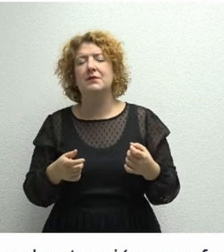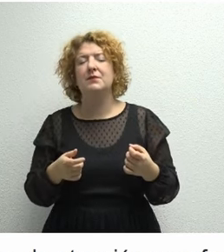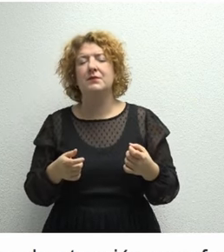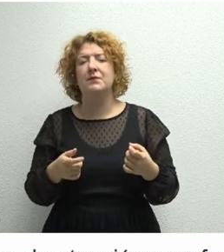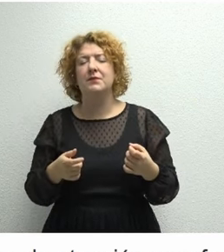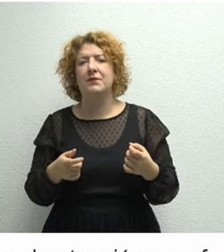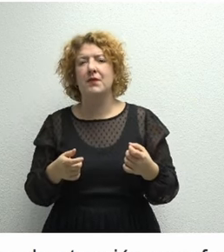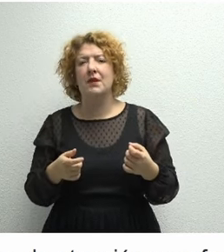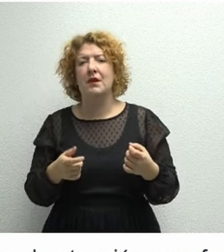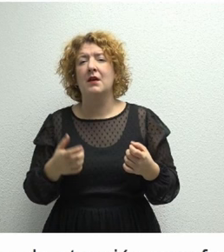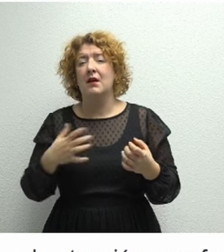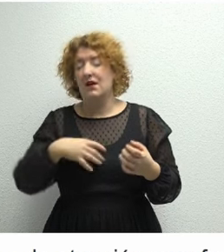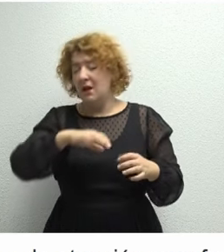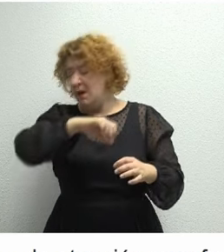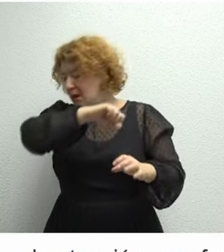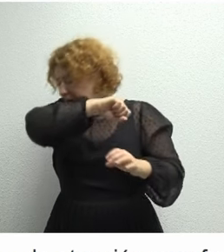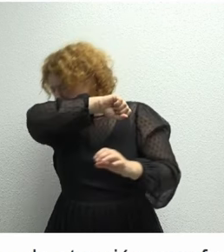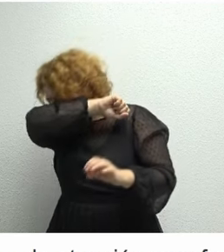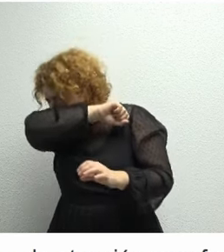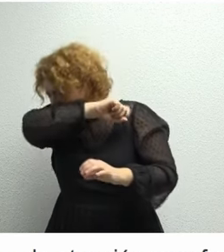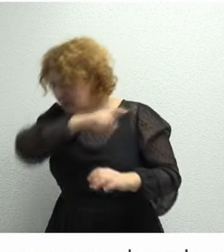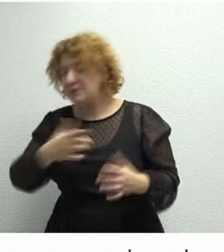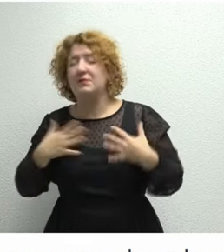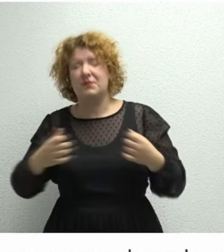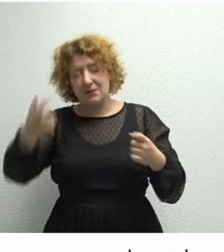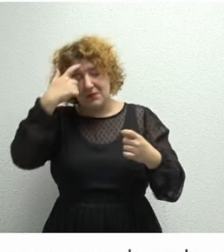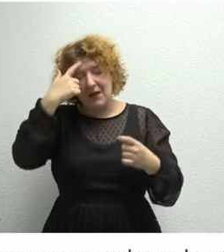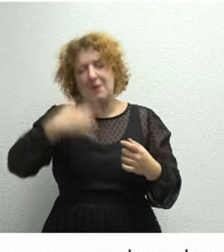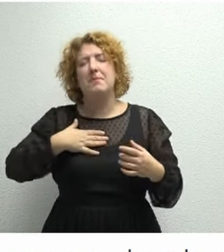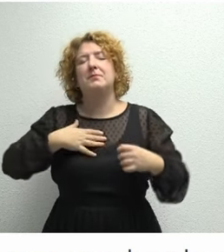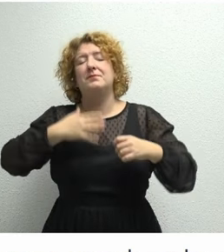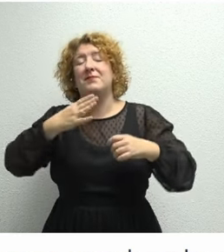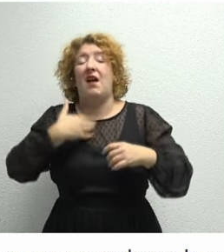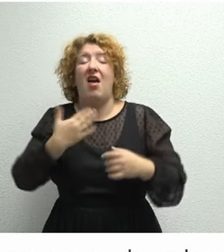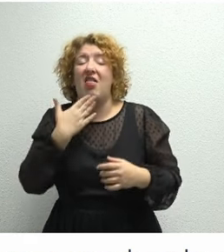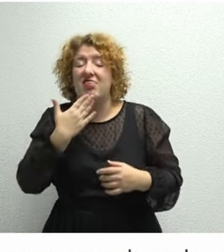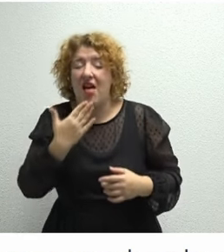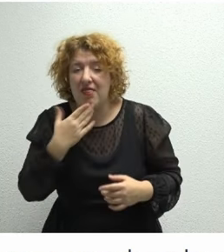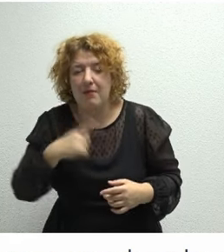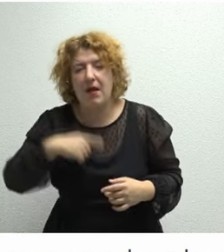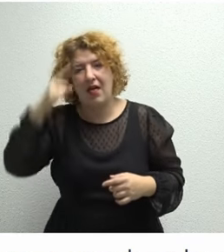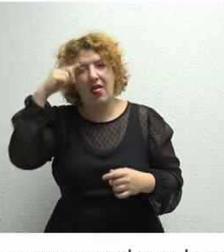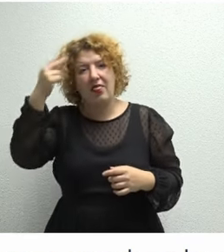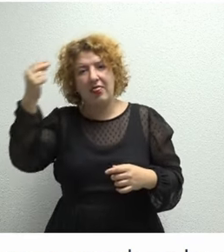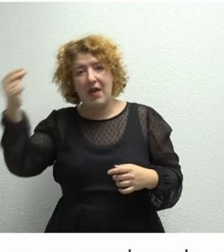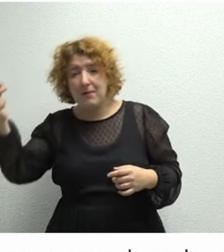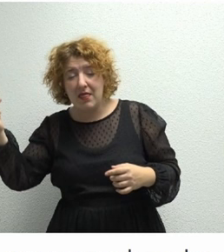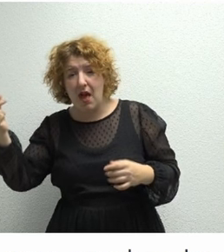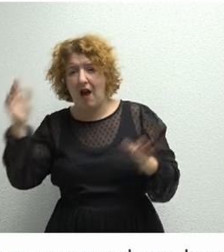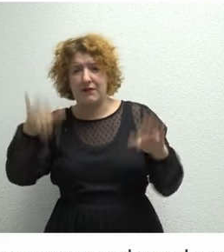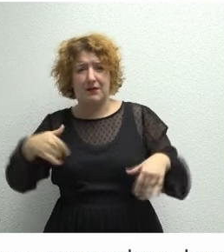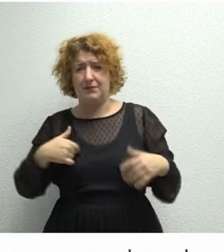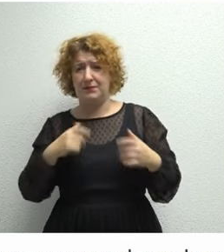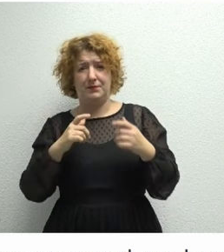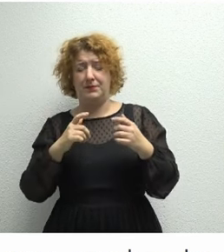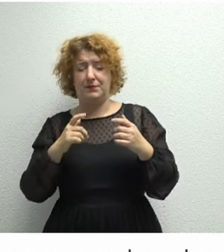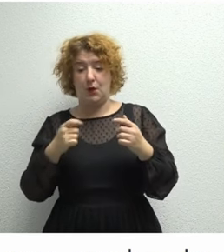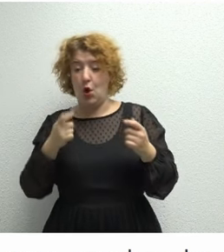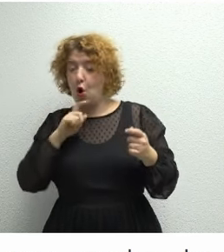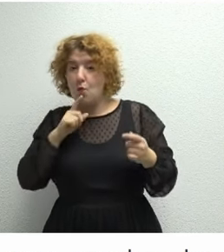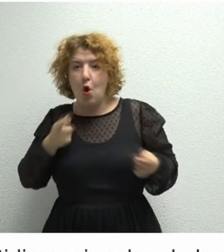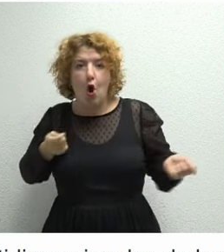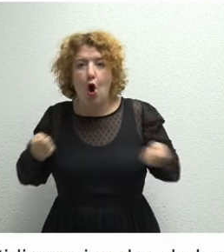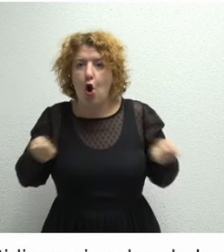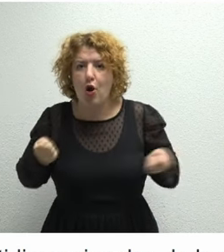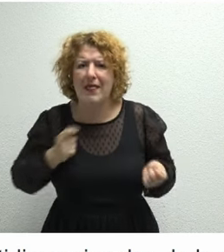tiene problemas de Salud Mental se hace mayor eh tienen demencia con lo cual para esto dificulta mucho la coordinación es más